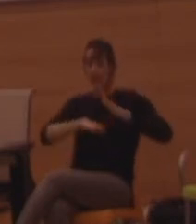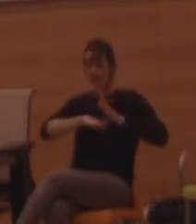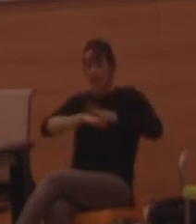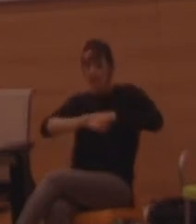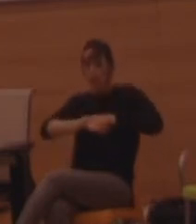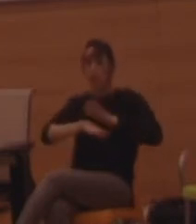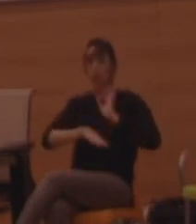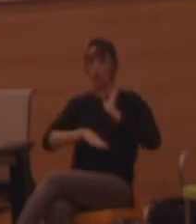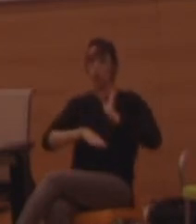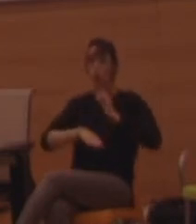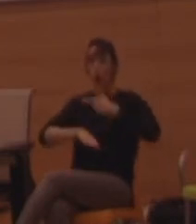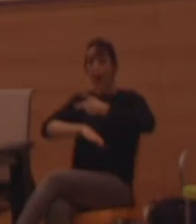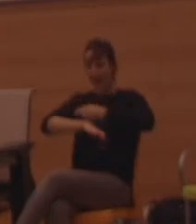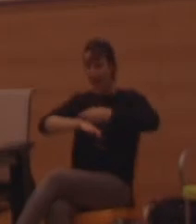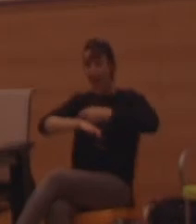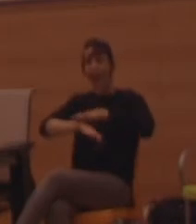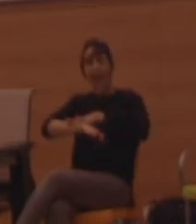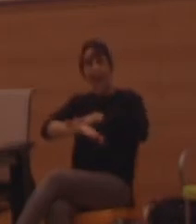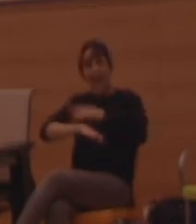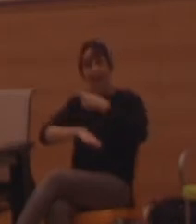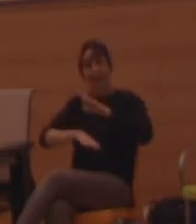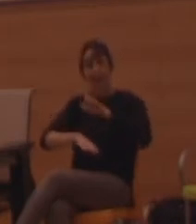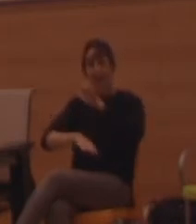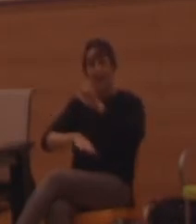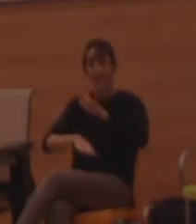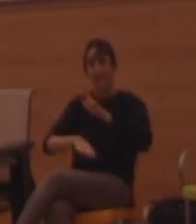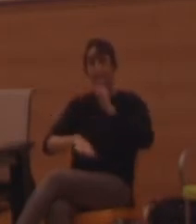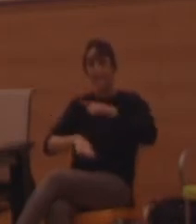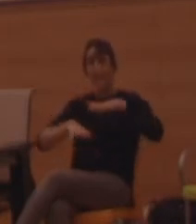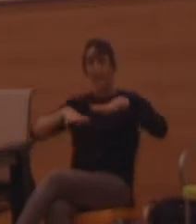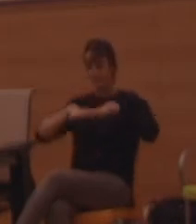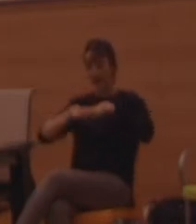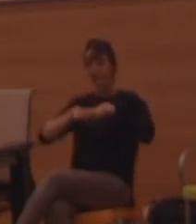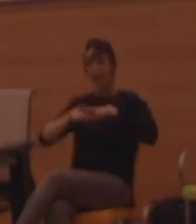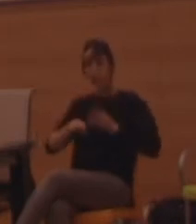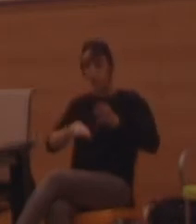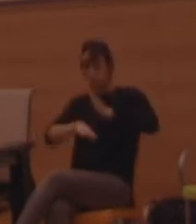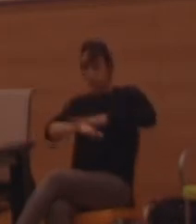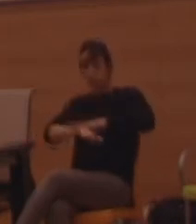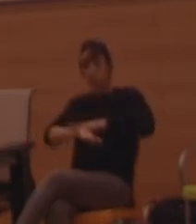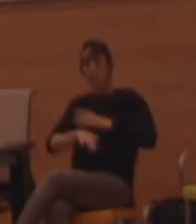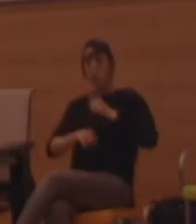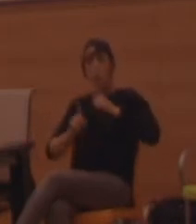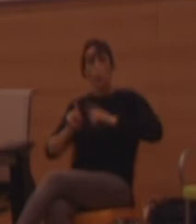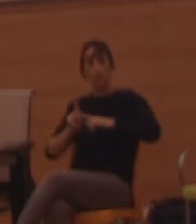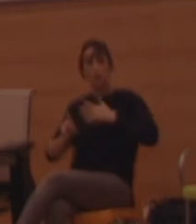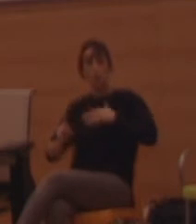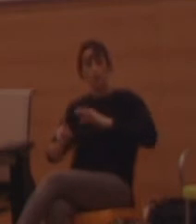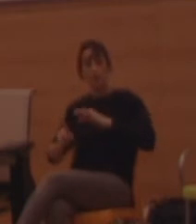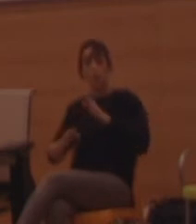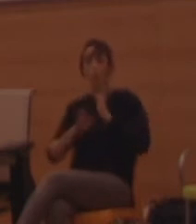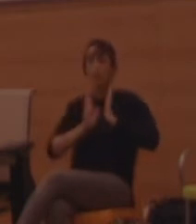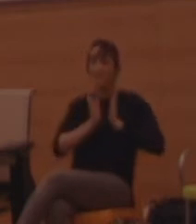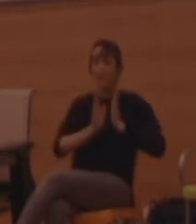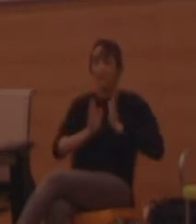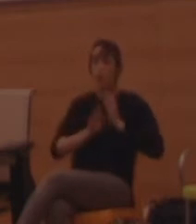les tenemos cantidad de presentaciones hoy en día en mallas, ¿no? Y le podemos utilizar como profilaxis o como tratamiento de las infecciones